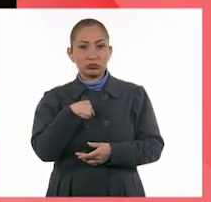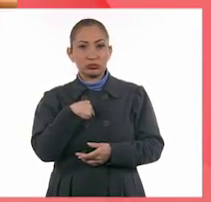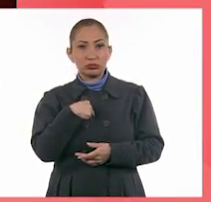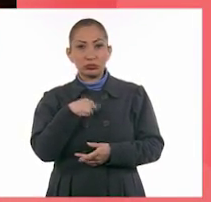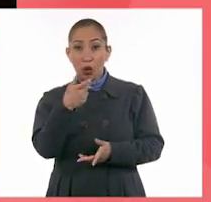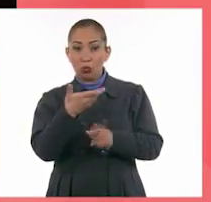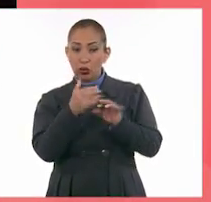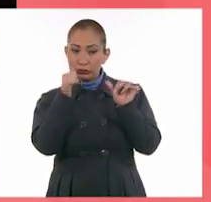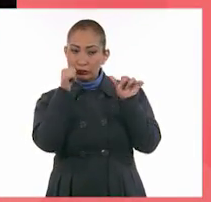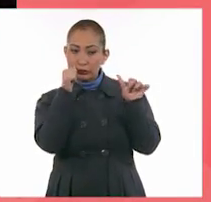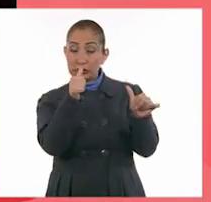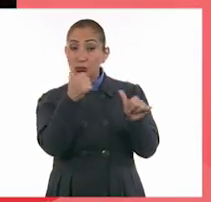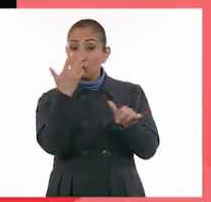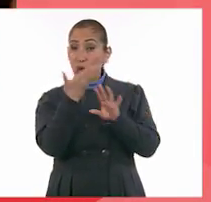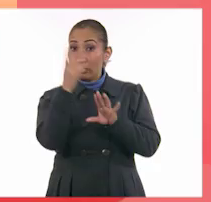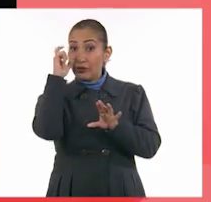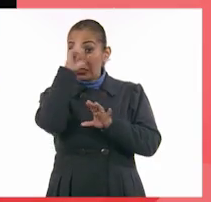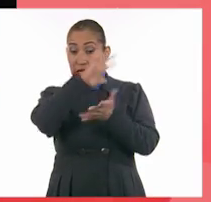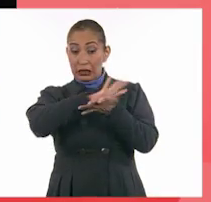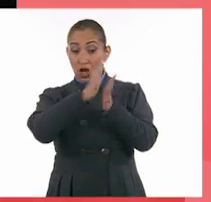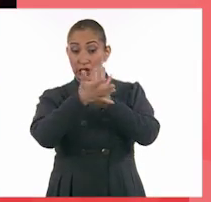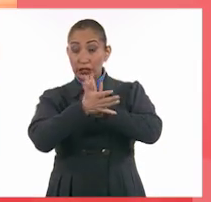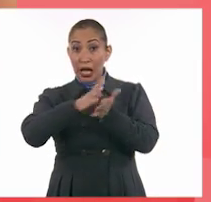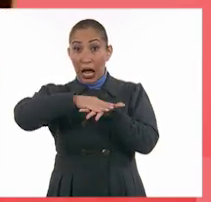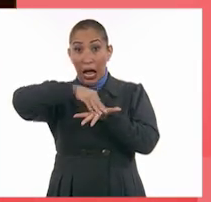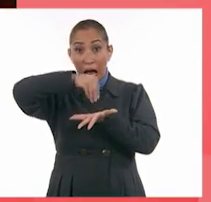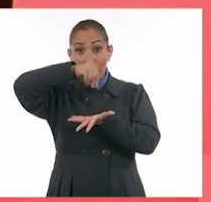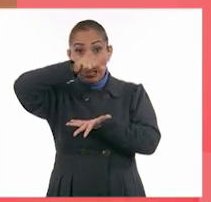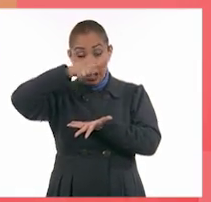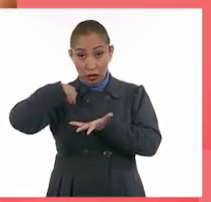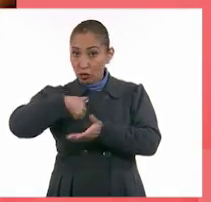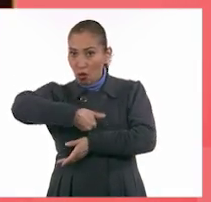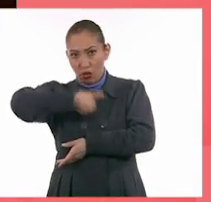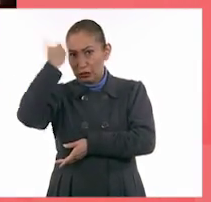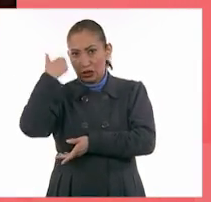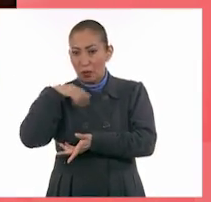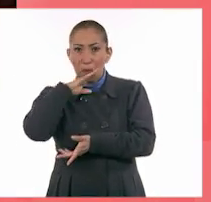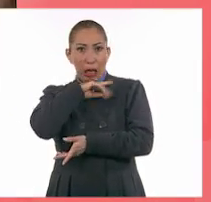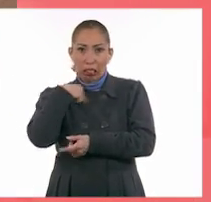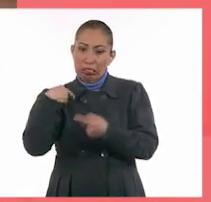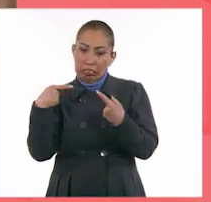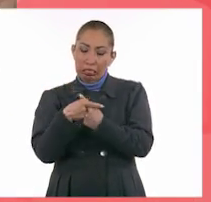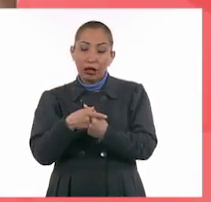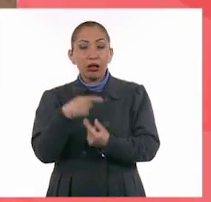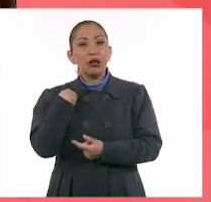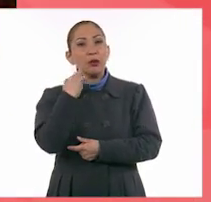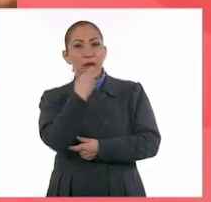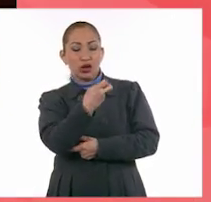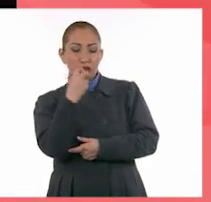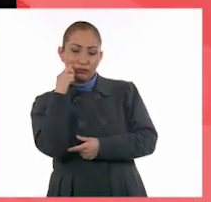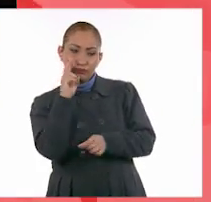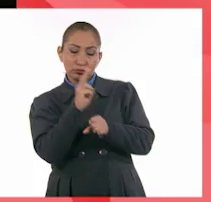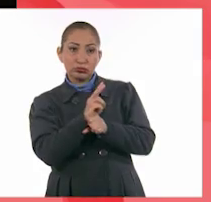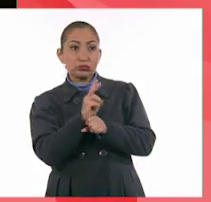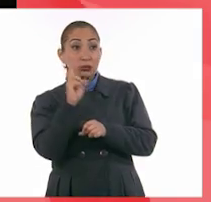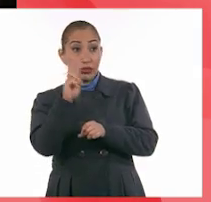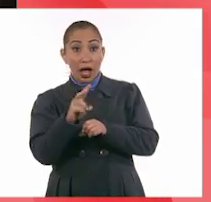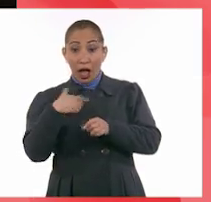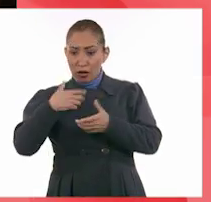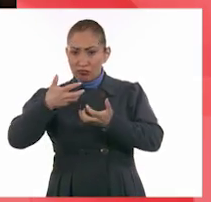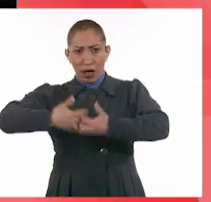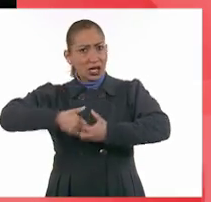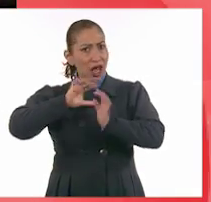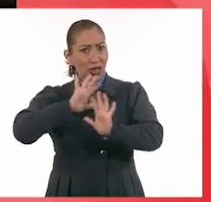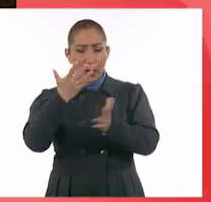las tomo muy en cuenta porque es muy difícil hacer tortillas de harina, no cualquiera, yo no sé hacerla, a mí no me salen. Entonces, y sin máquina ni